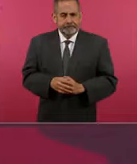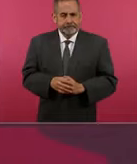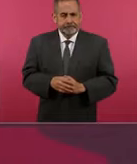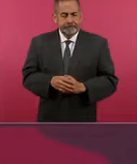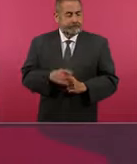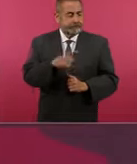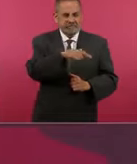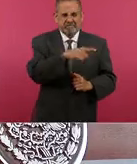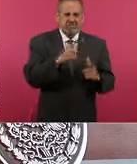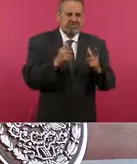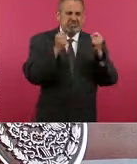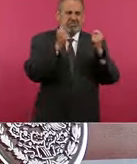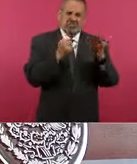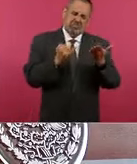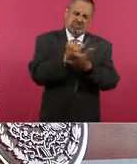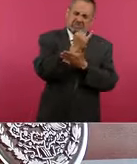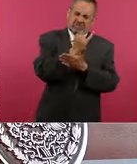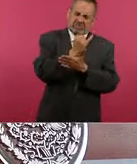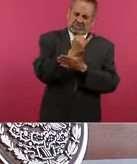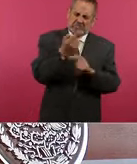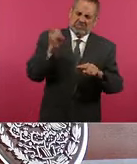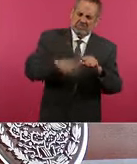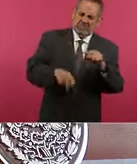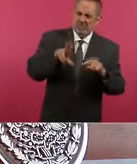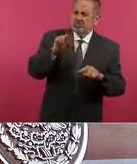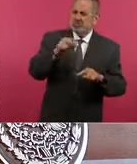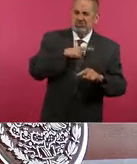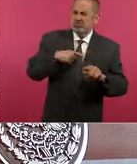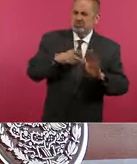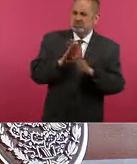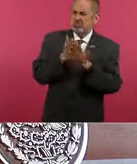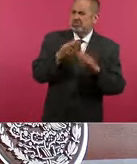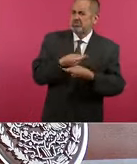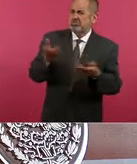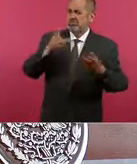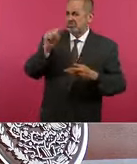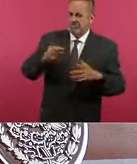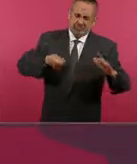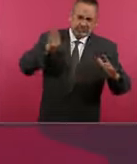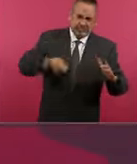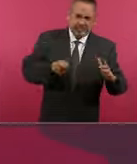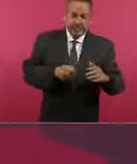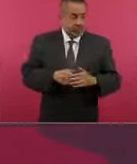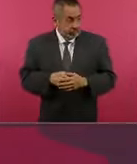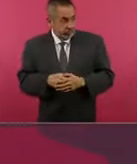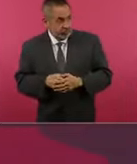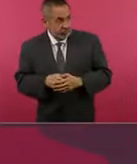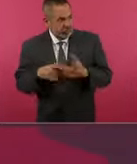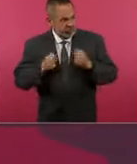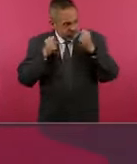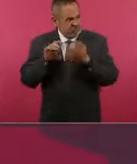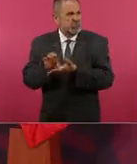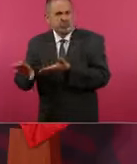decisiones arbitrarias, ¿no?, de la Corte, a pesar de eso entreguemos los libros?